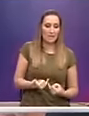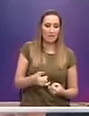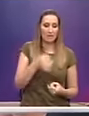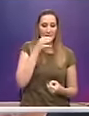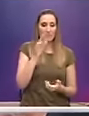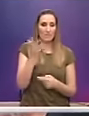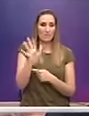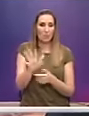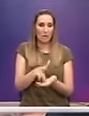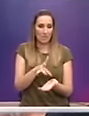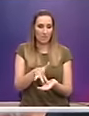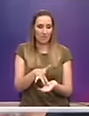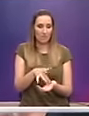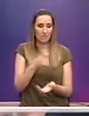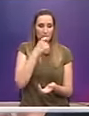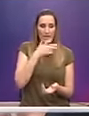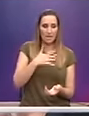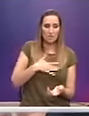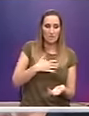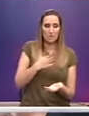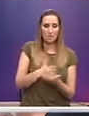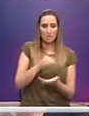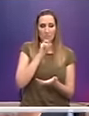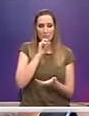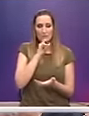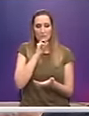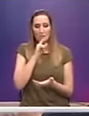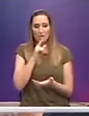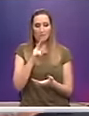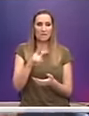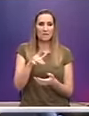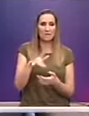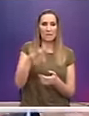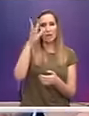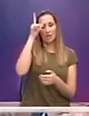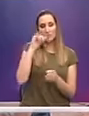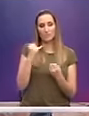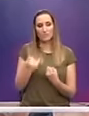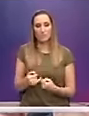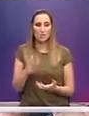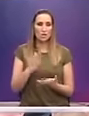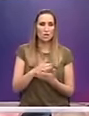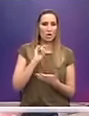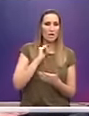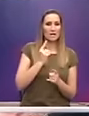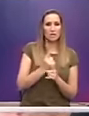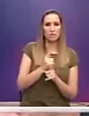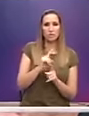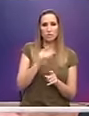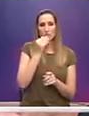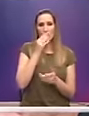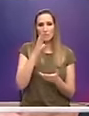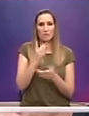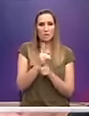aquellos libros que dicen un pequeños almo se puede tomar lácteos porque engordan menos o almos o carnes porque engordan menos